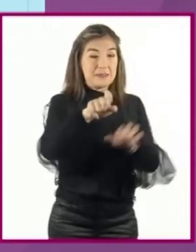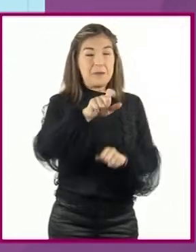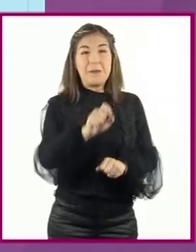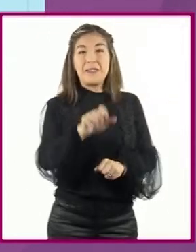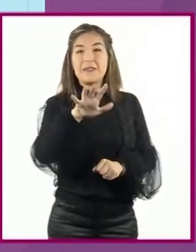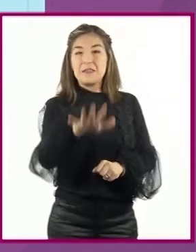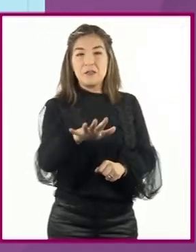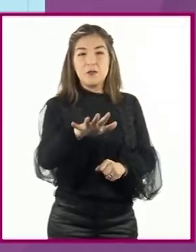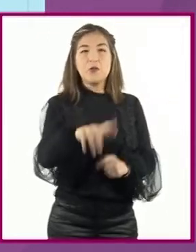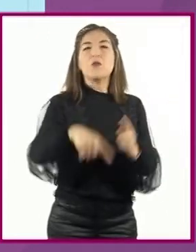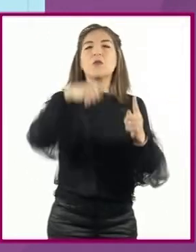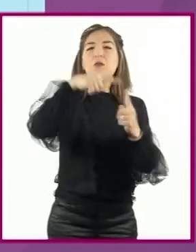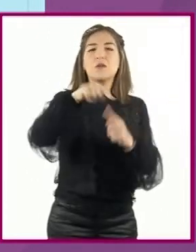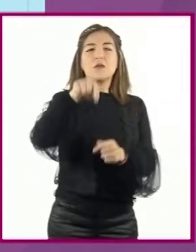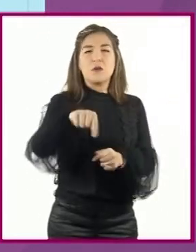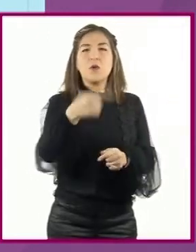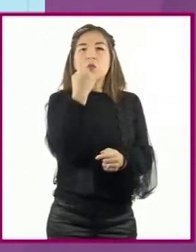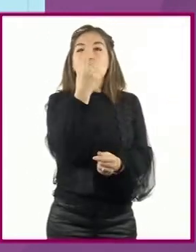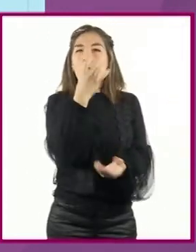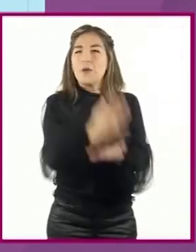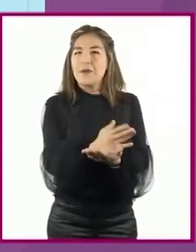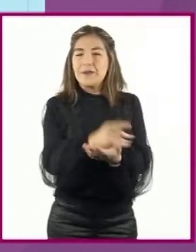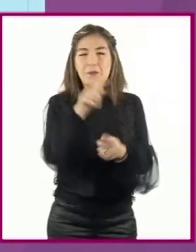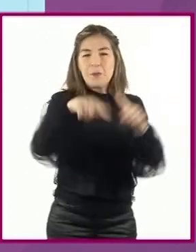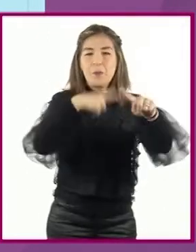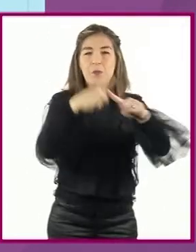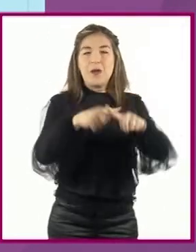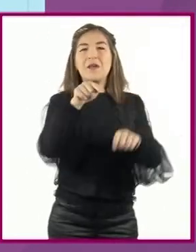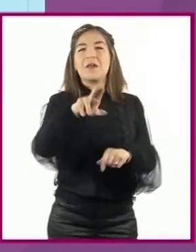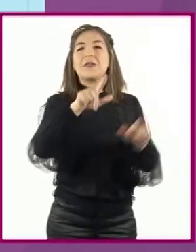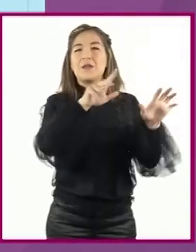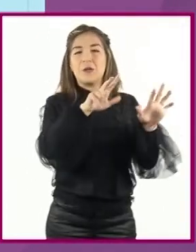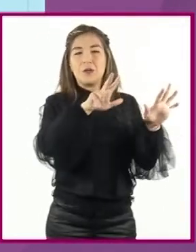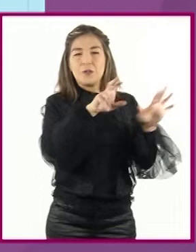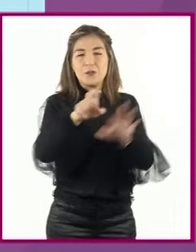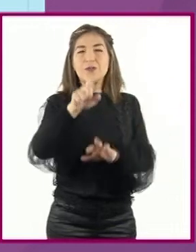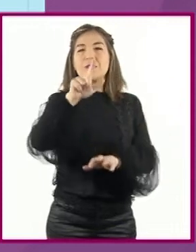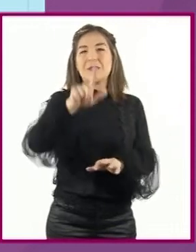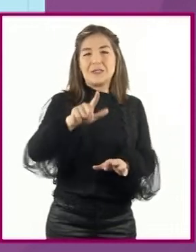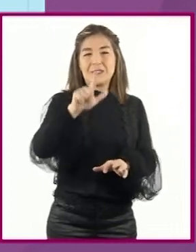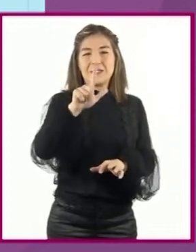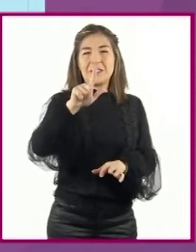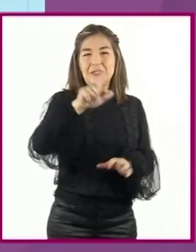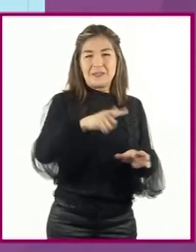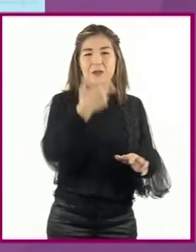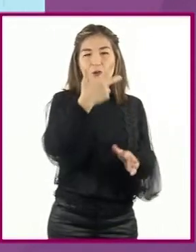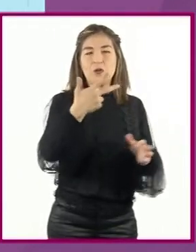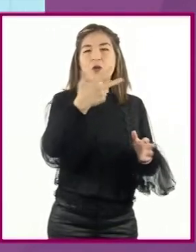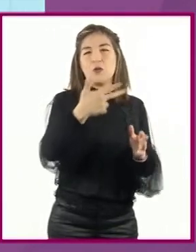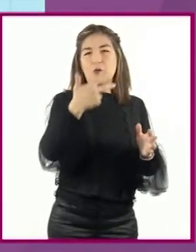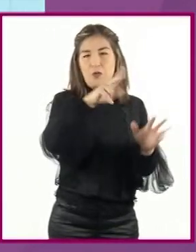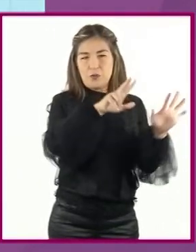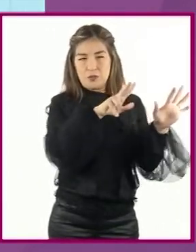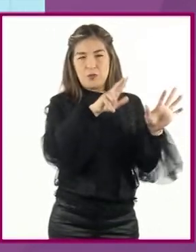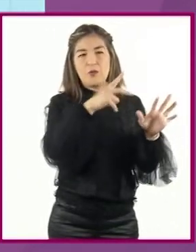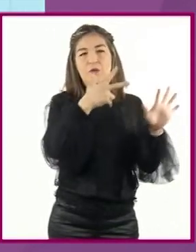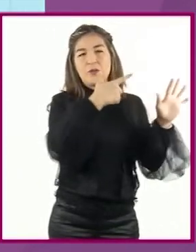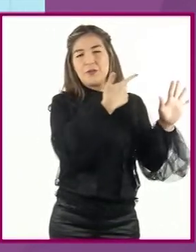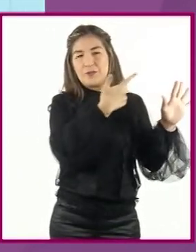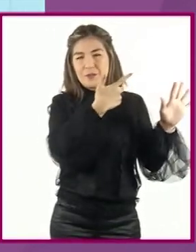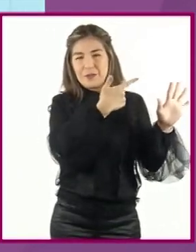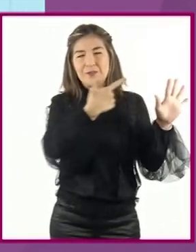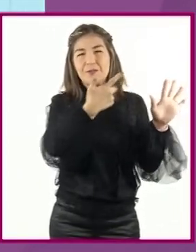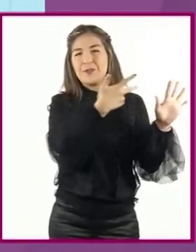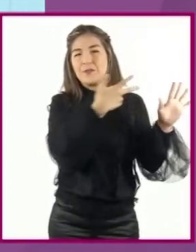725 cabe una vez en 870 y sobran 145. Luego,